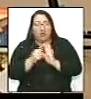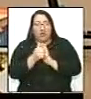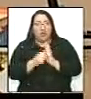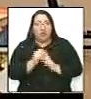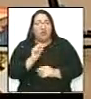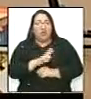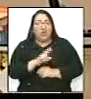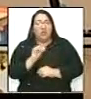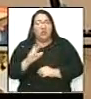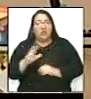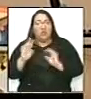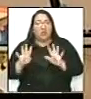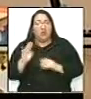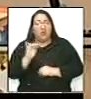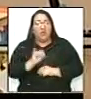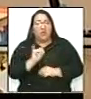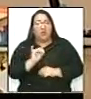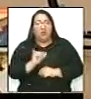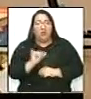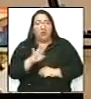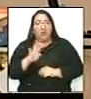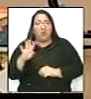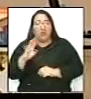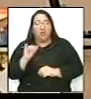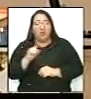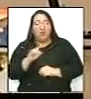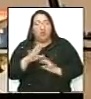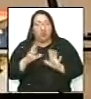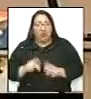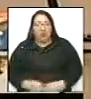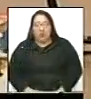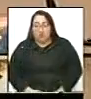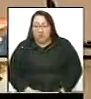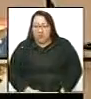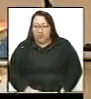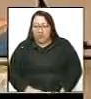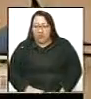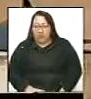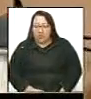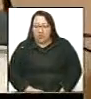artículos 3, 39, 44 y 158.